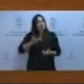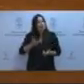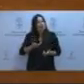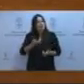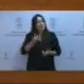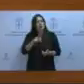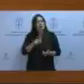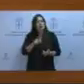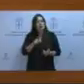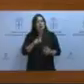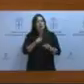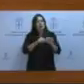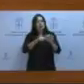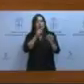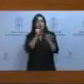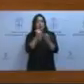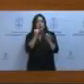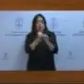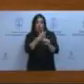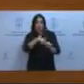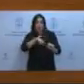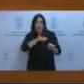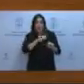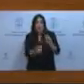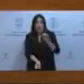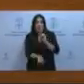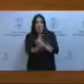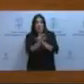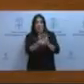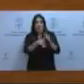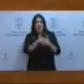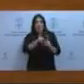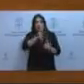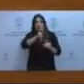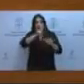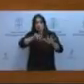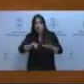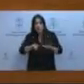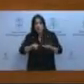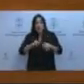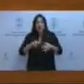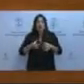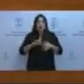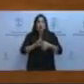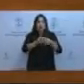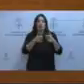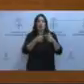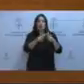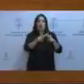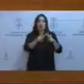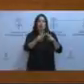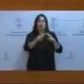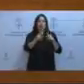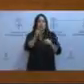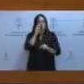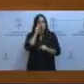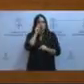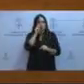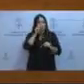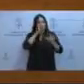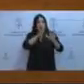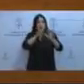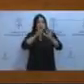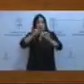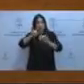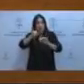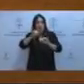cada 5 puestos de trabajo que se han creado en España hasta el segundo semestre son del sector turístico. Solo en el segundo trimestre, que es el último dato que manejamos, hay 88.000